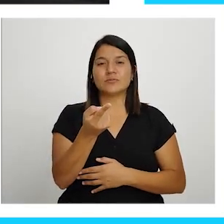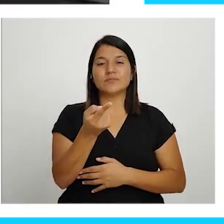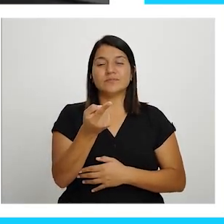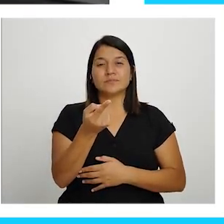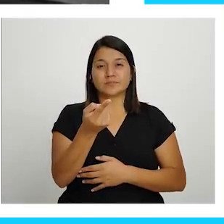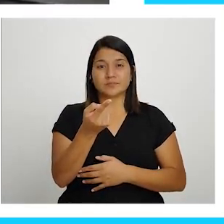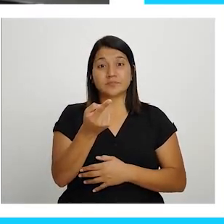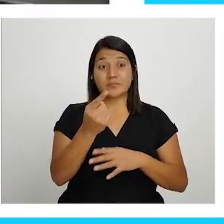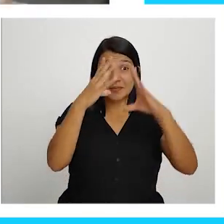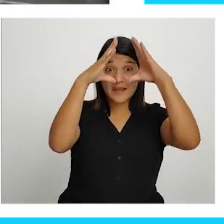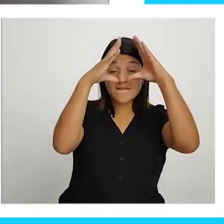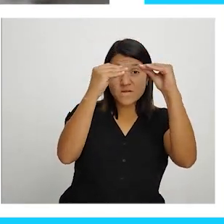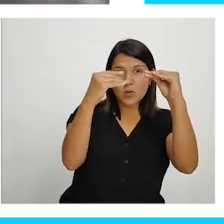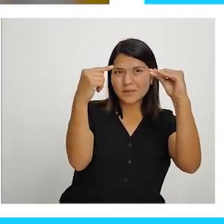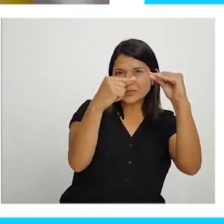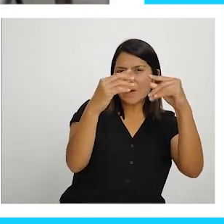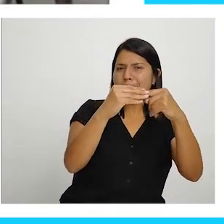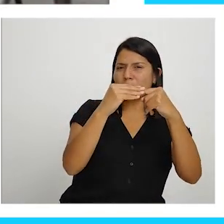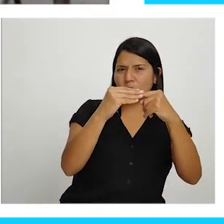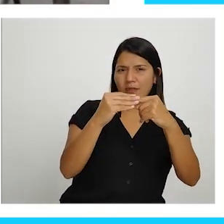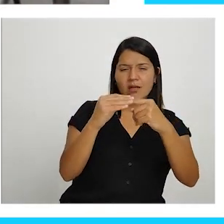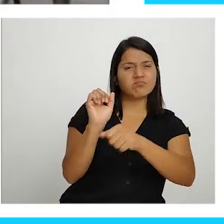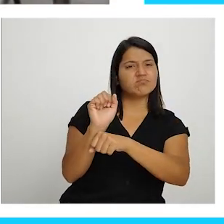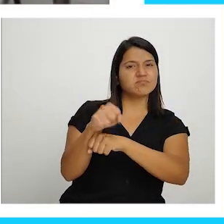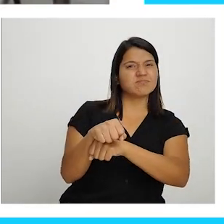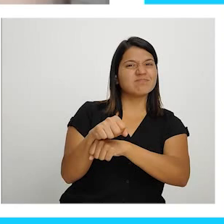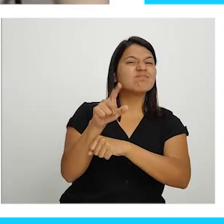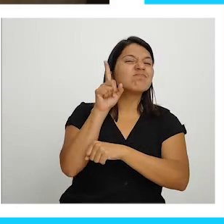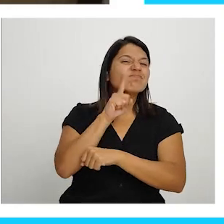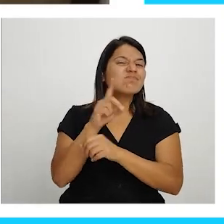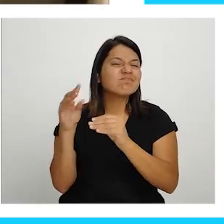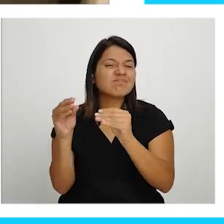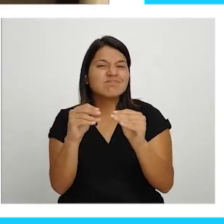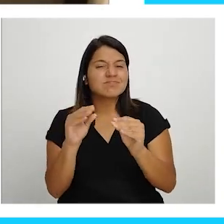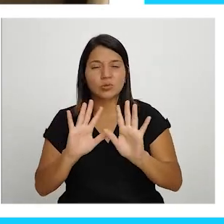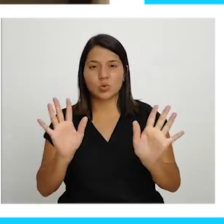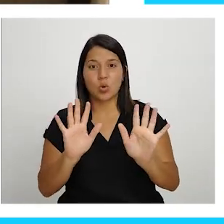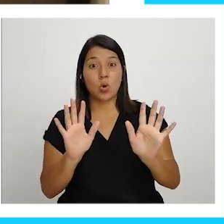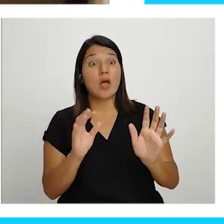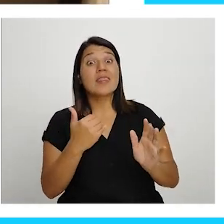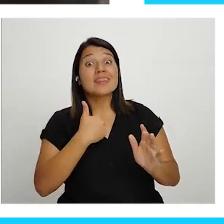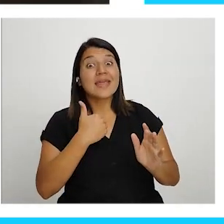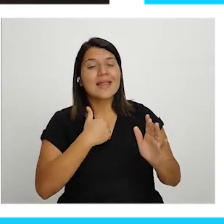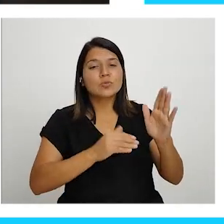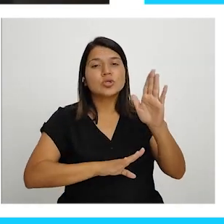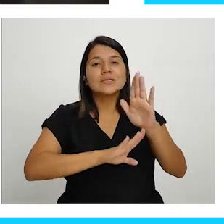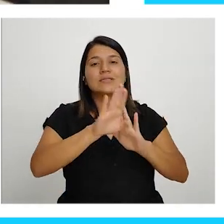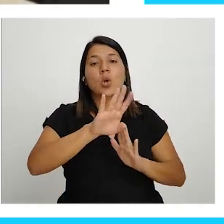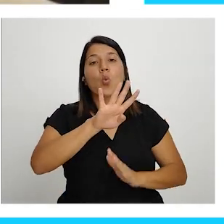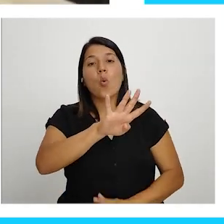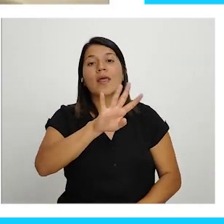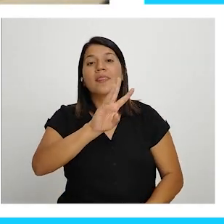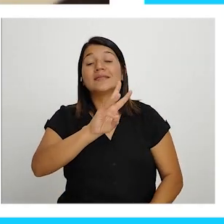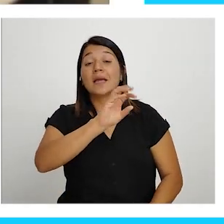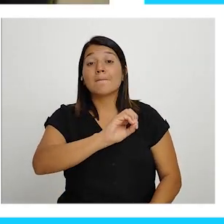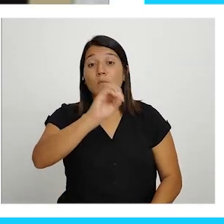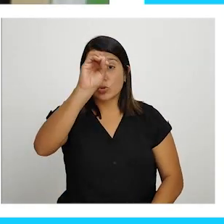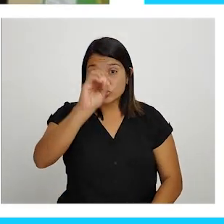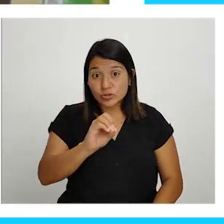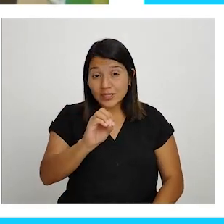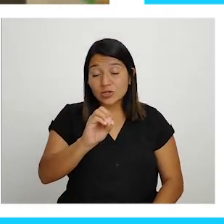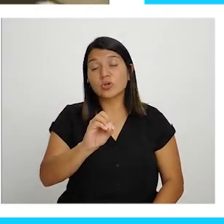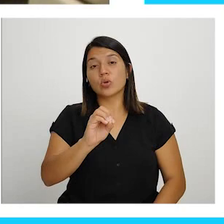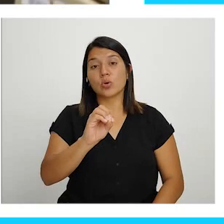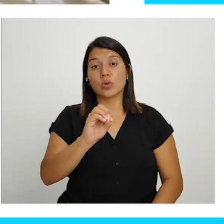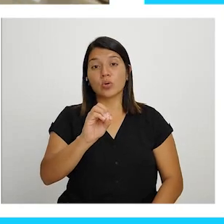mata mito, tenemos un crecimiento de un 46% en la